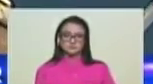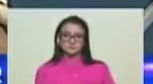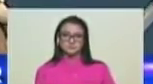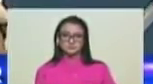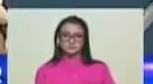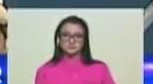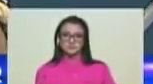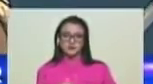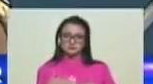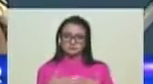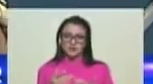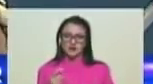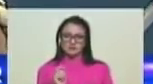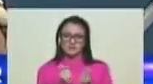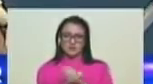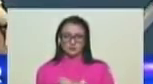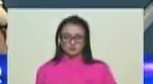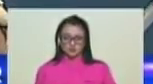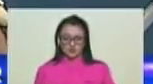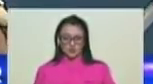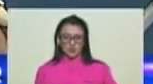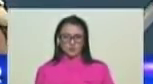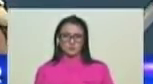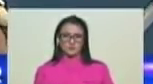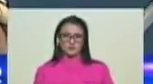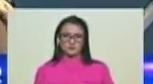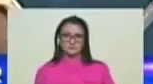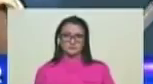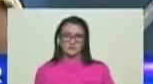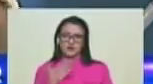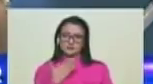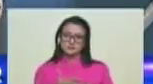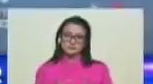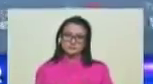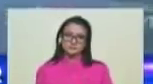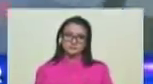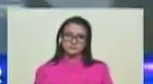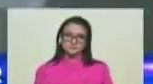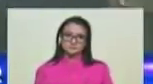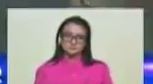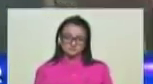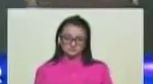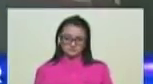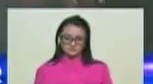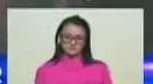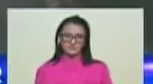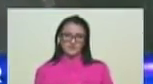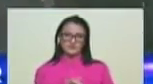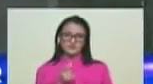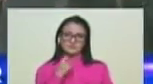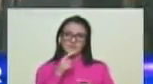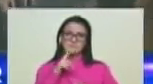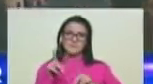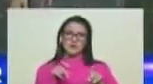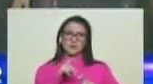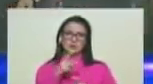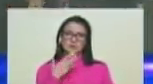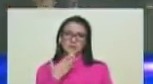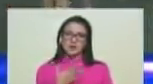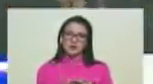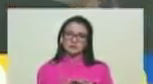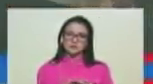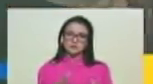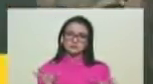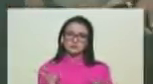el desarrollo de esa revolución económica. Muchísimas gracias. Ha culminado la ronda de preguntas. Muchísimas gracias a